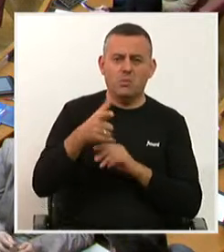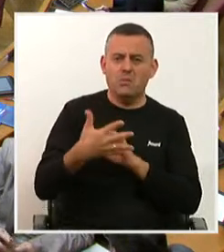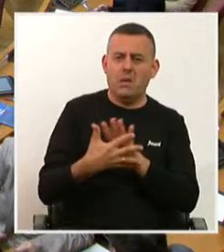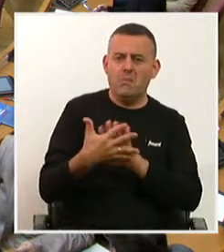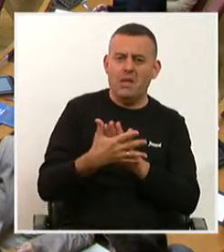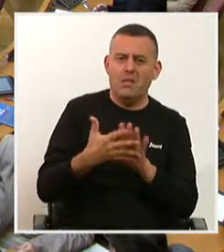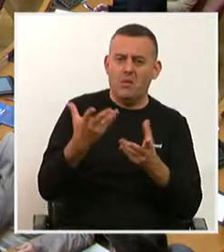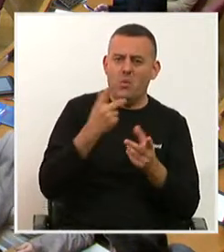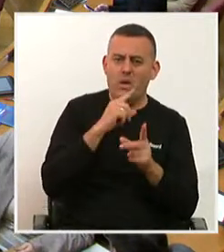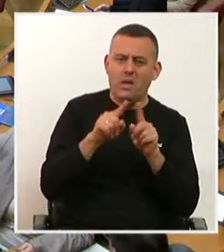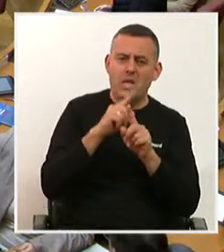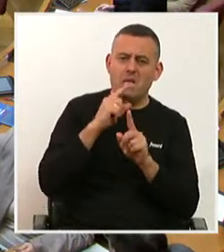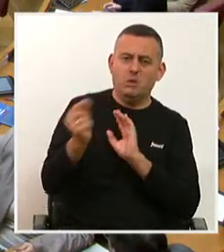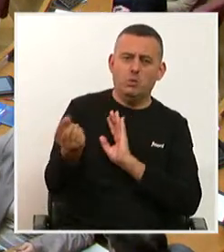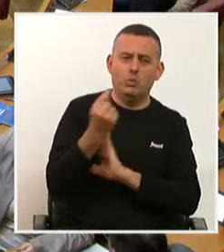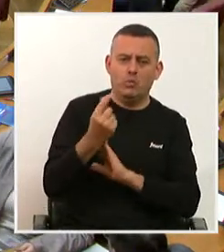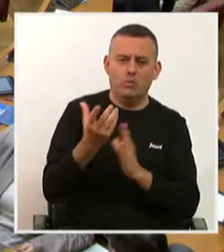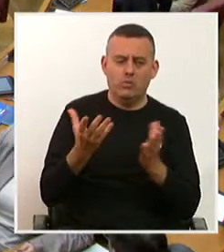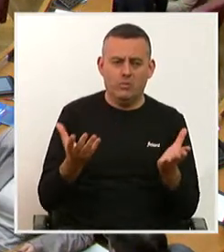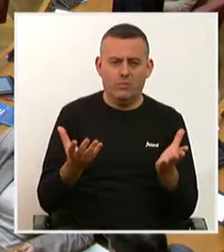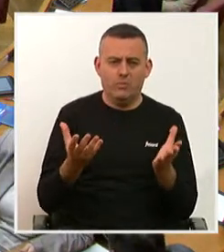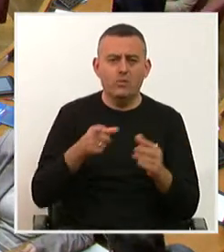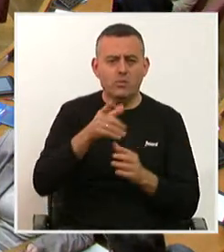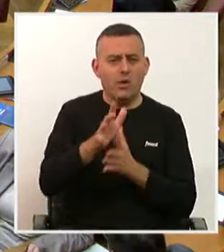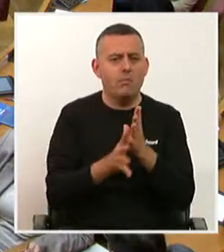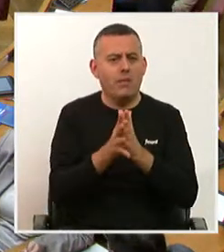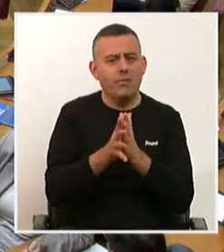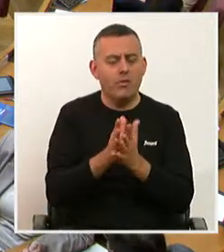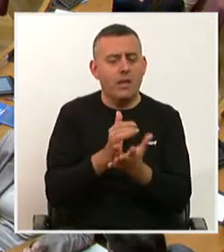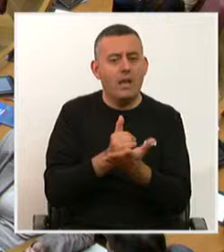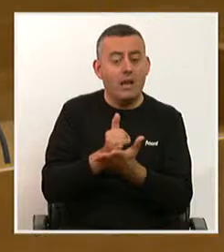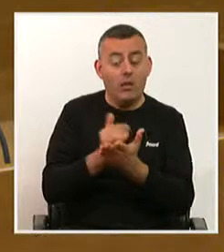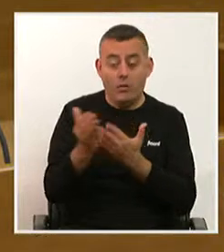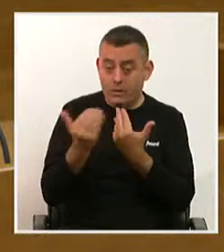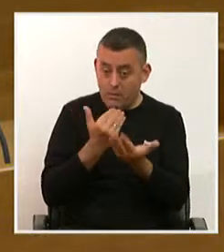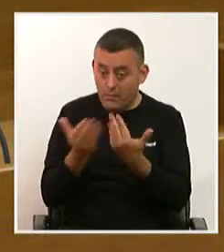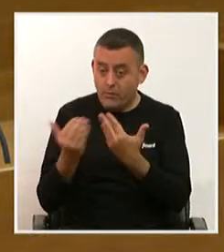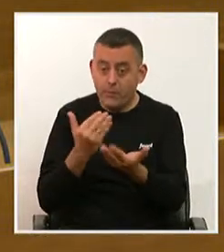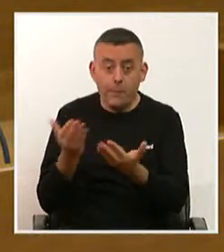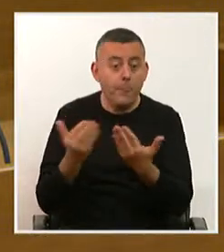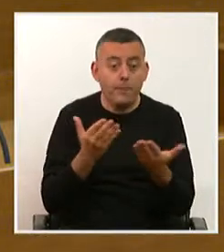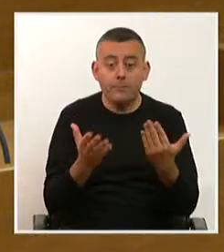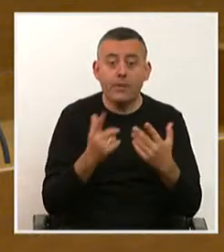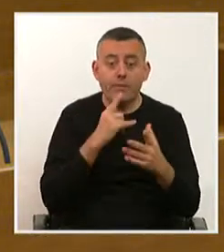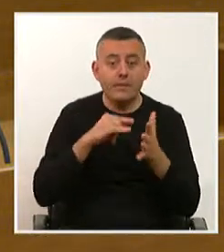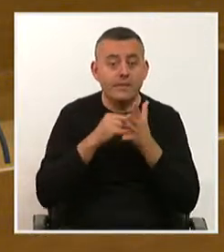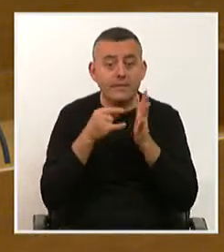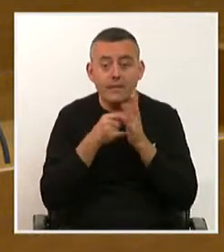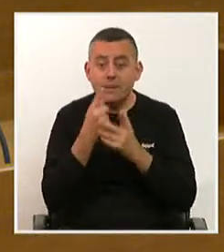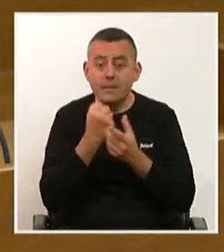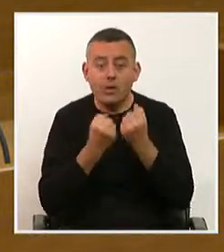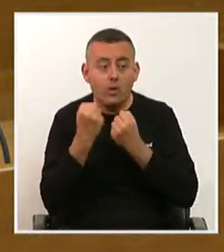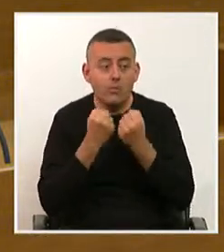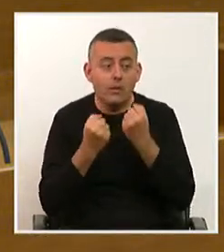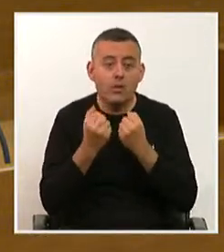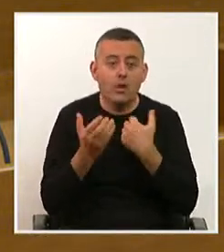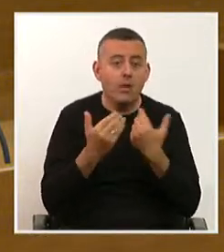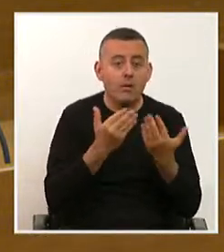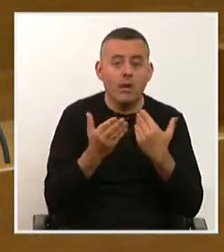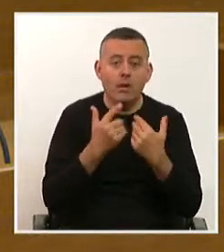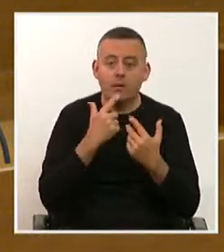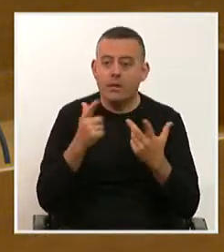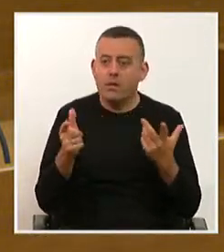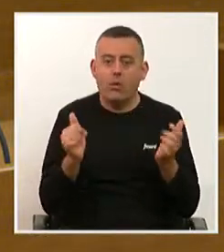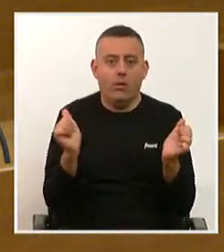insult cu en que es quea sistema económic el deus